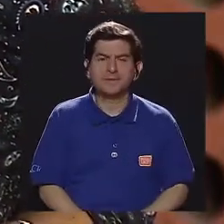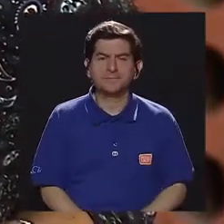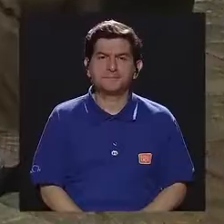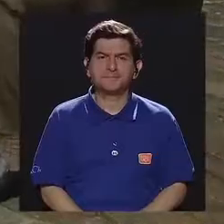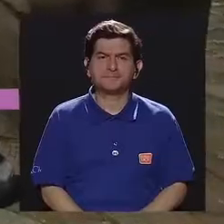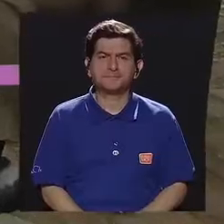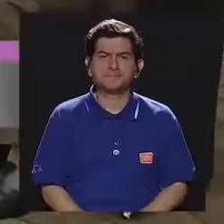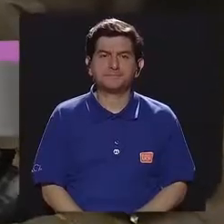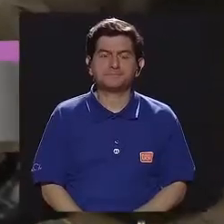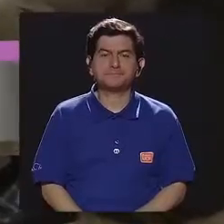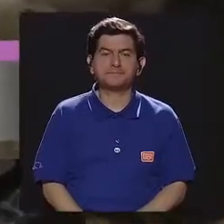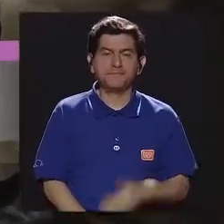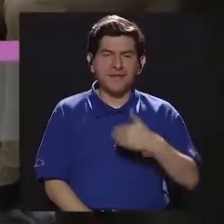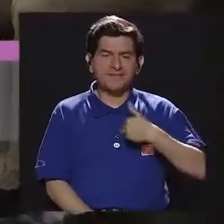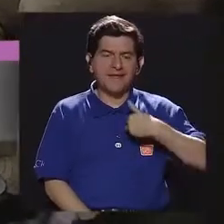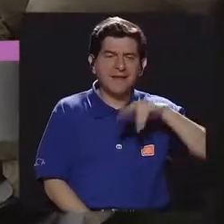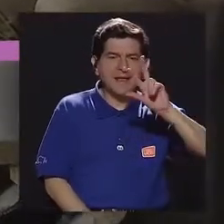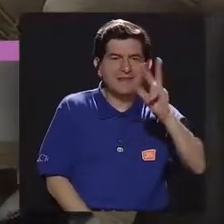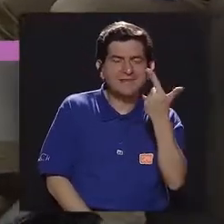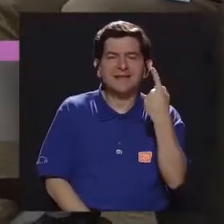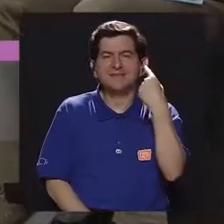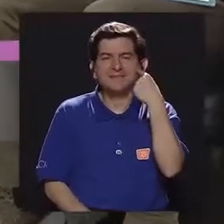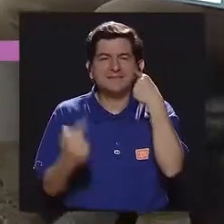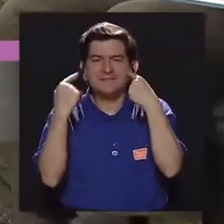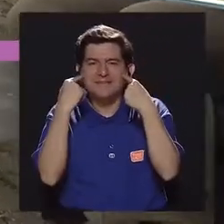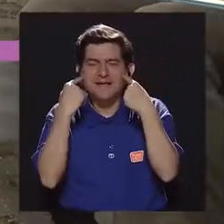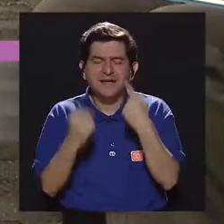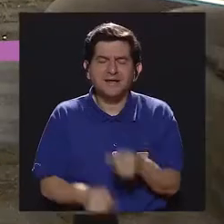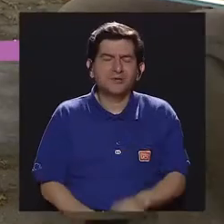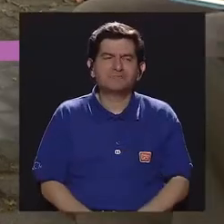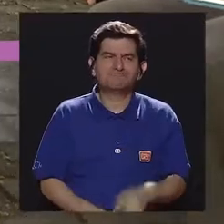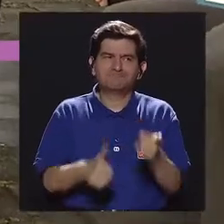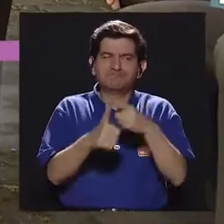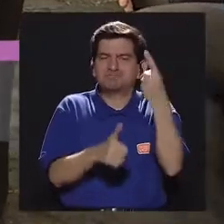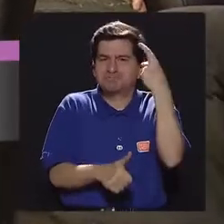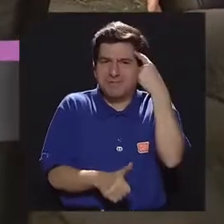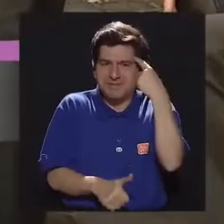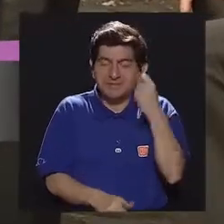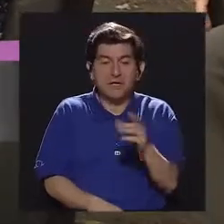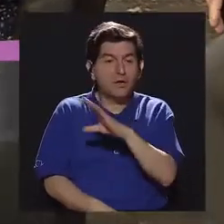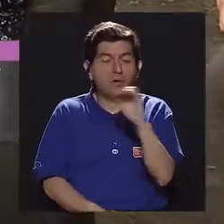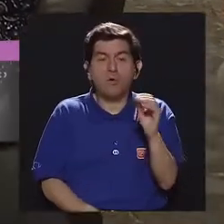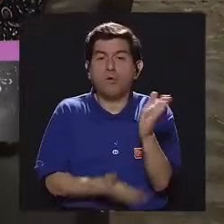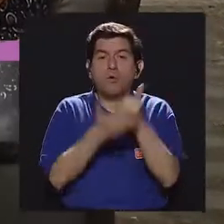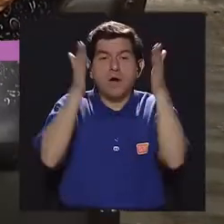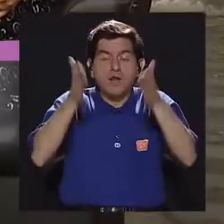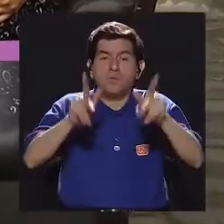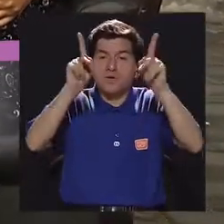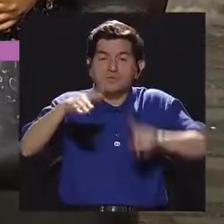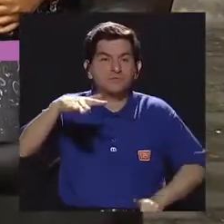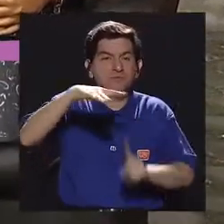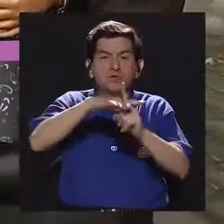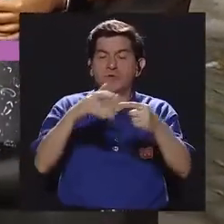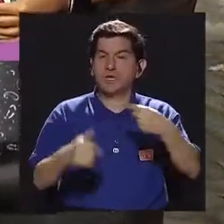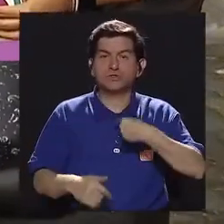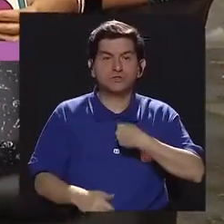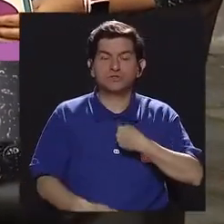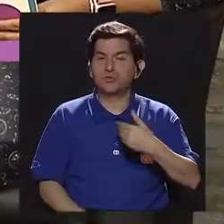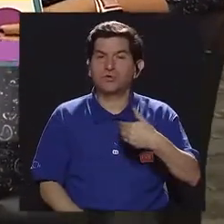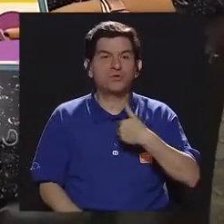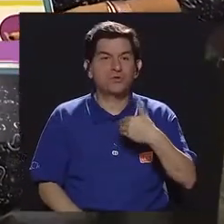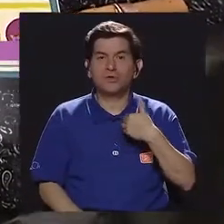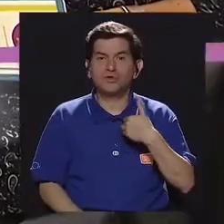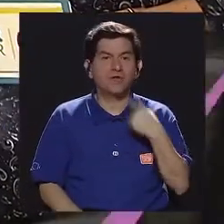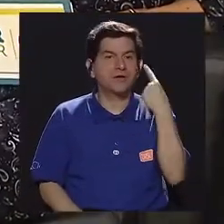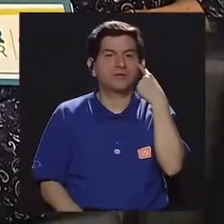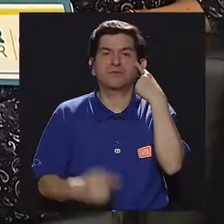Mira, ¿por qué tenemos terceros molares? Habría que pensar primero, ¿verdad? ¿Y por qué algunos, como decís vos, no les salen? Yo, por ejemplo, no